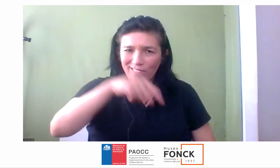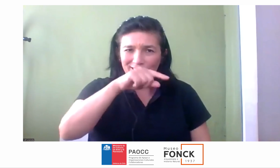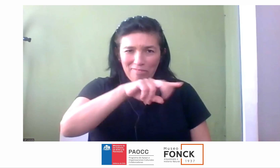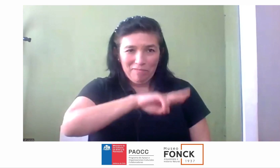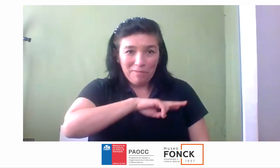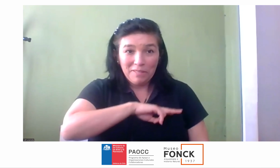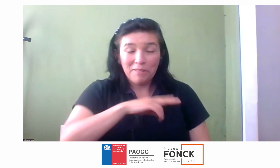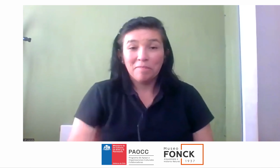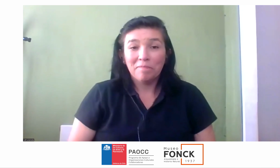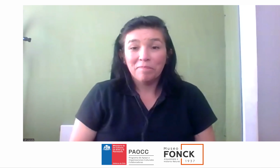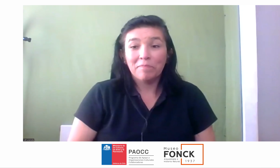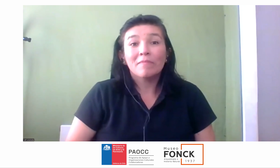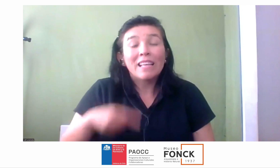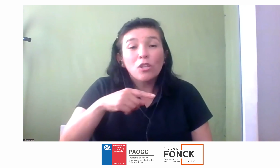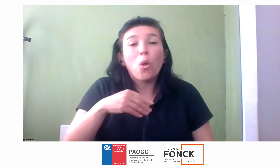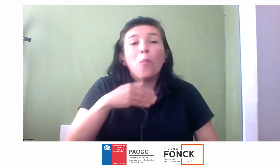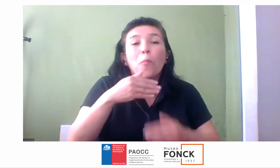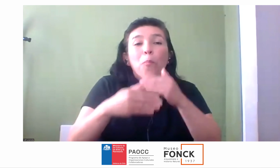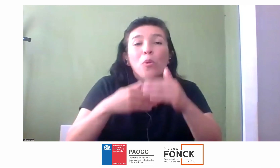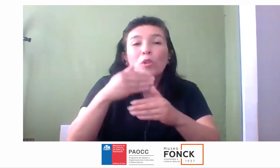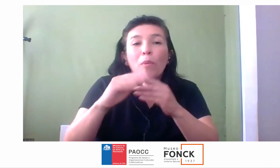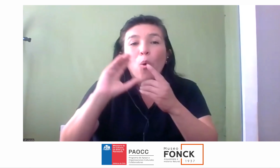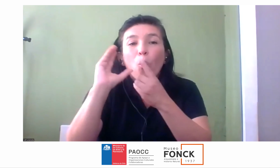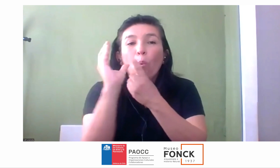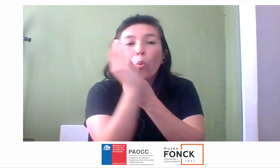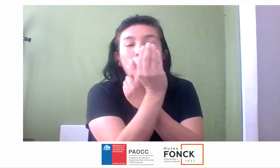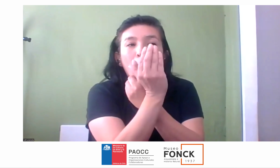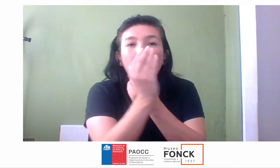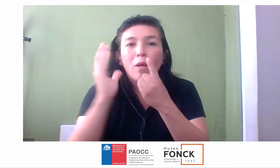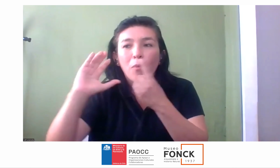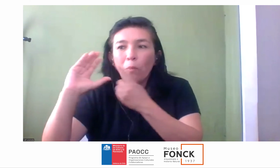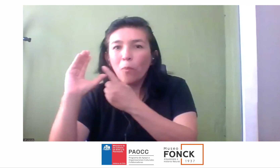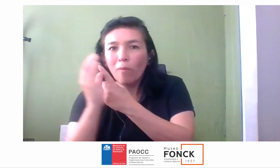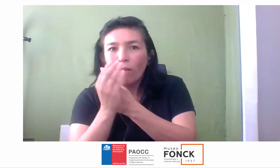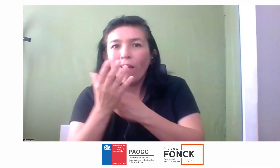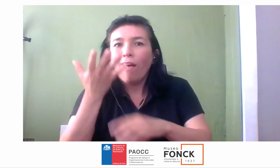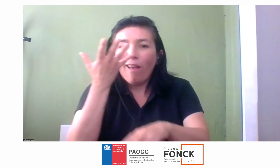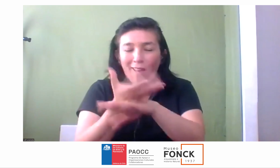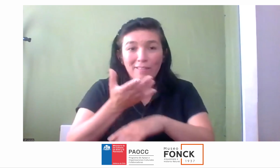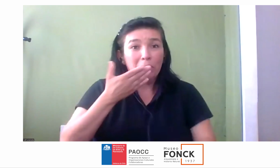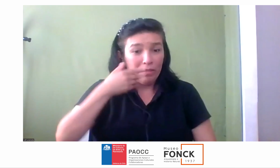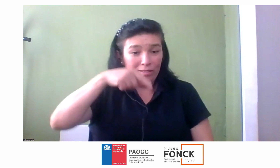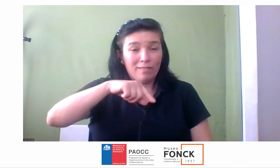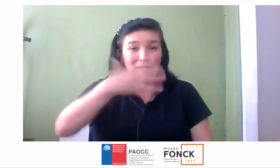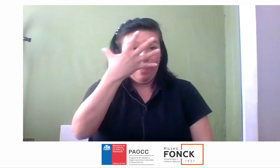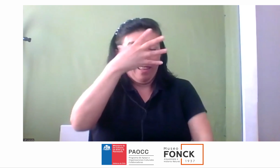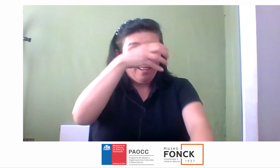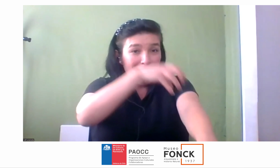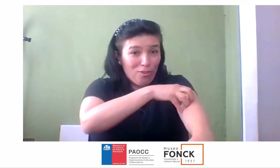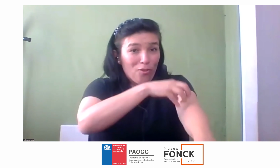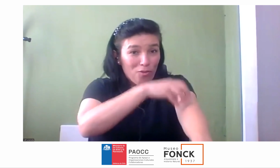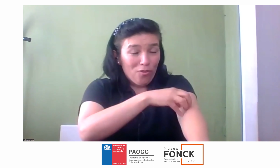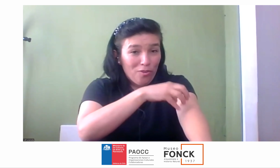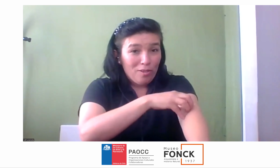Entonces, el proceso de aculturación, digamos, está muy presente también en la quinta región, digamos, eh,